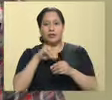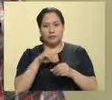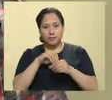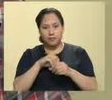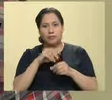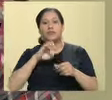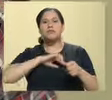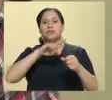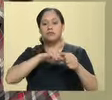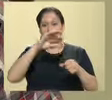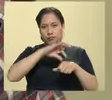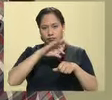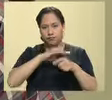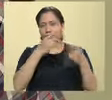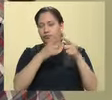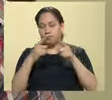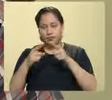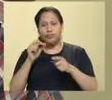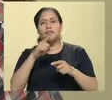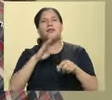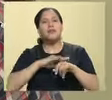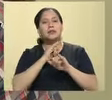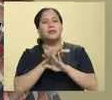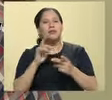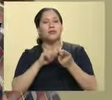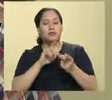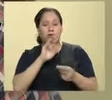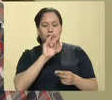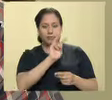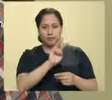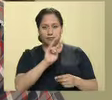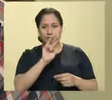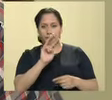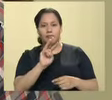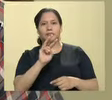con especialistas. Hay que descubrir más información a través de la página